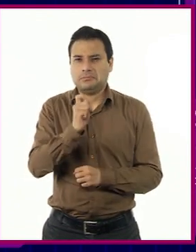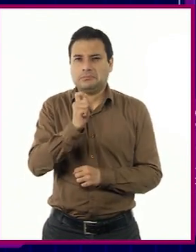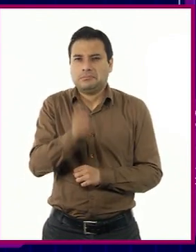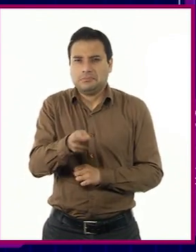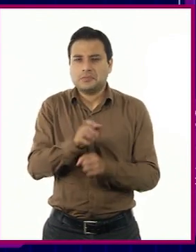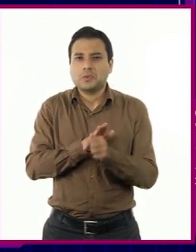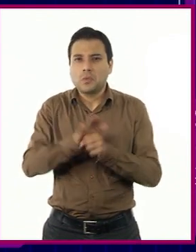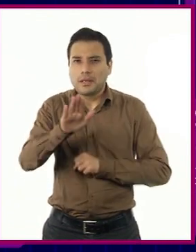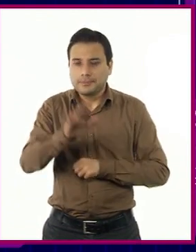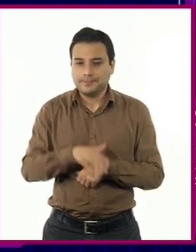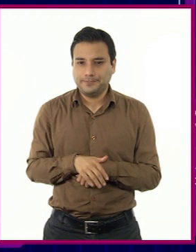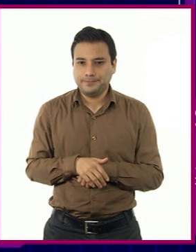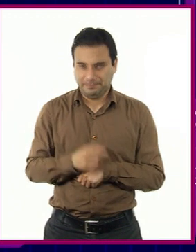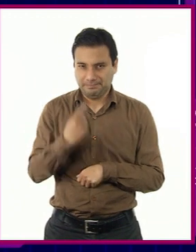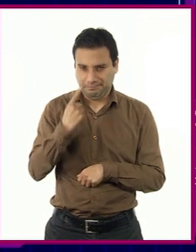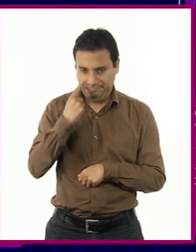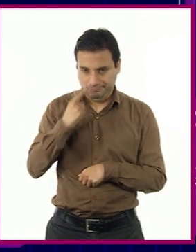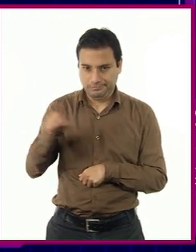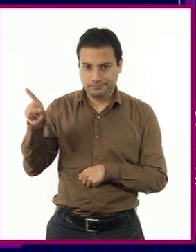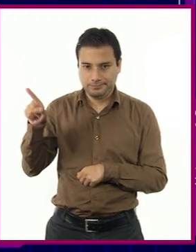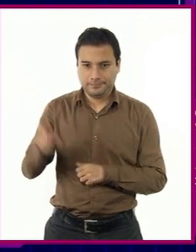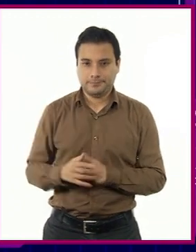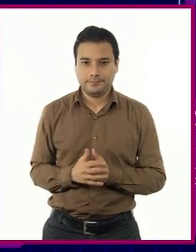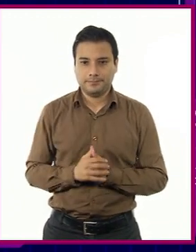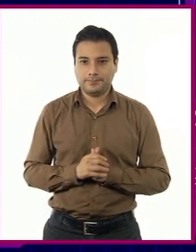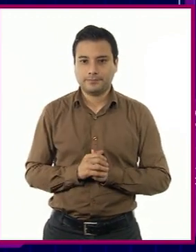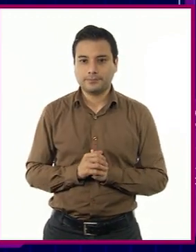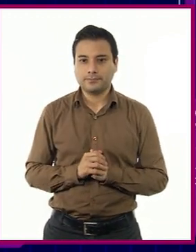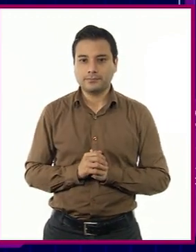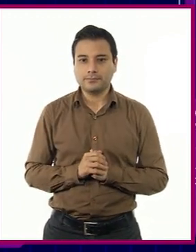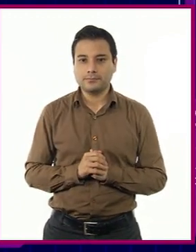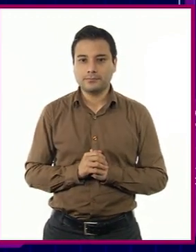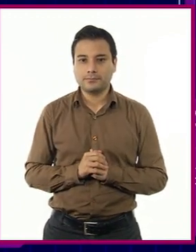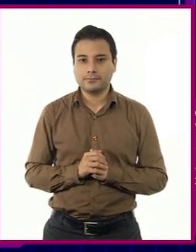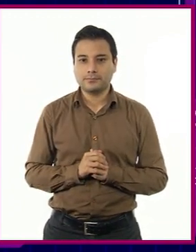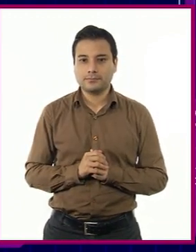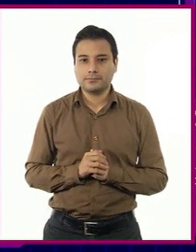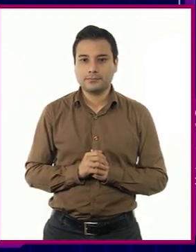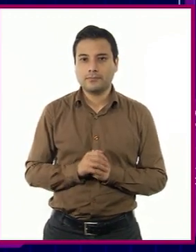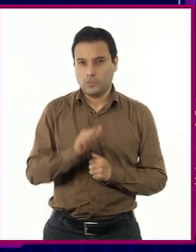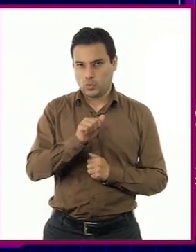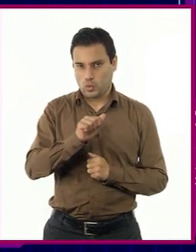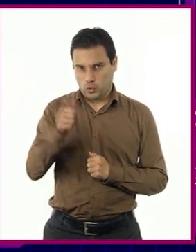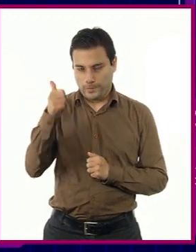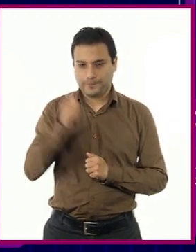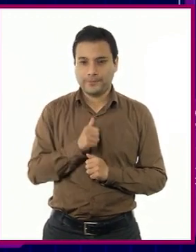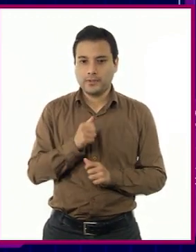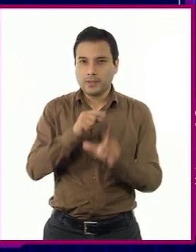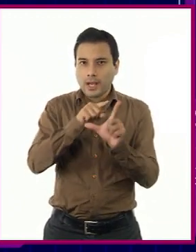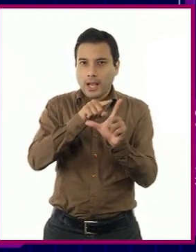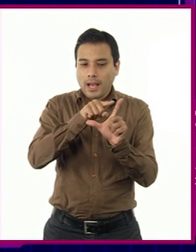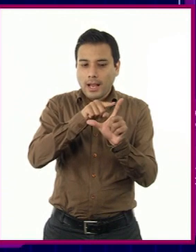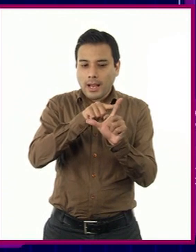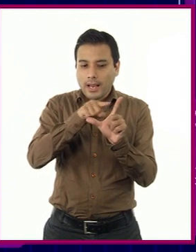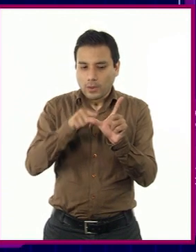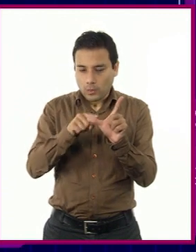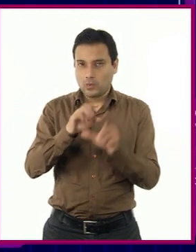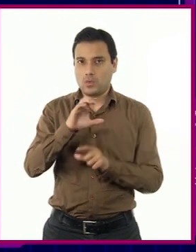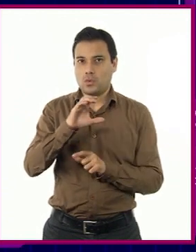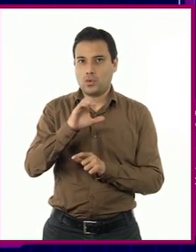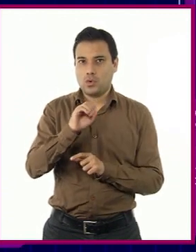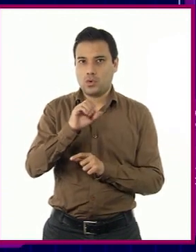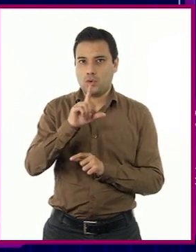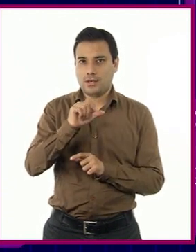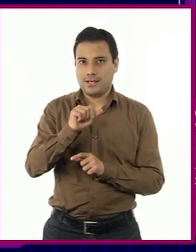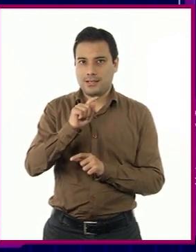E, ángulo D y ángulo F. Ángulos colaterales externos